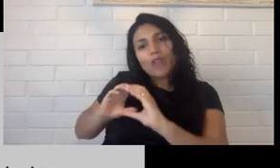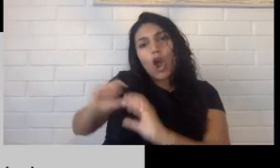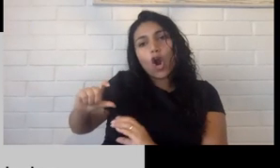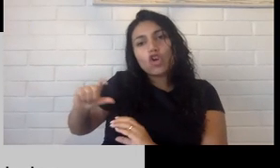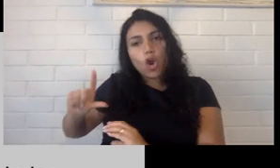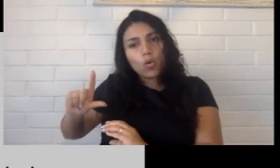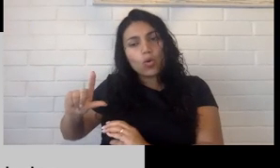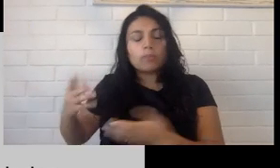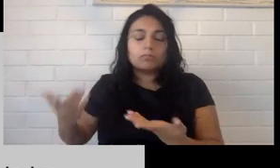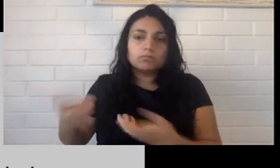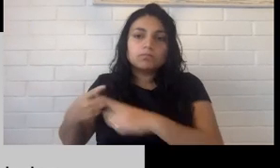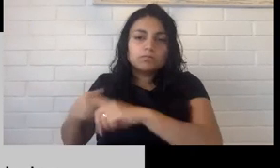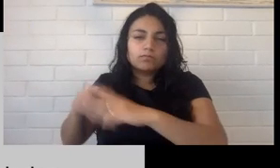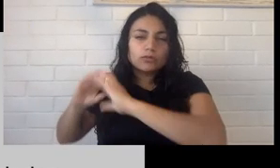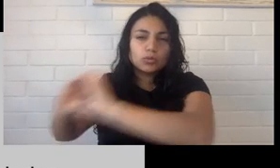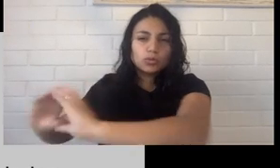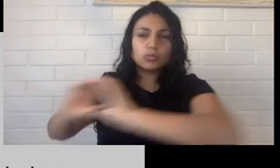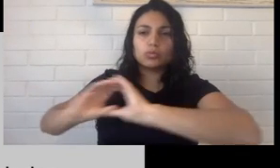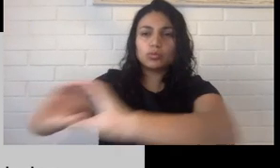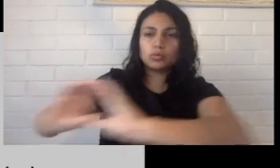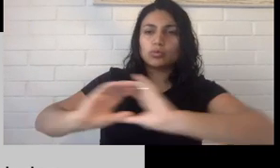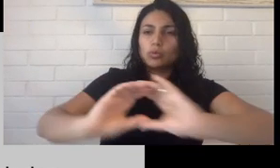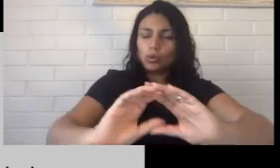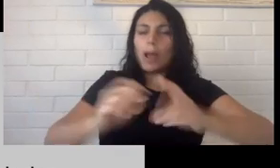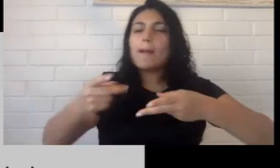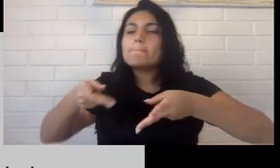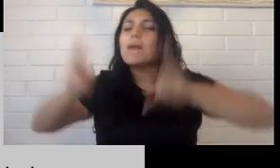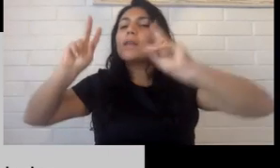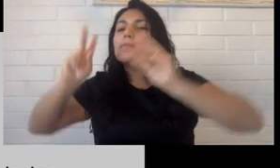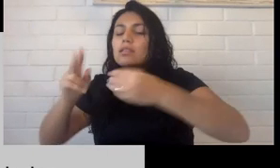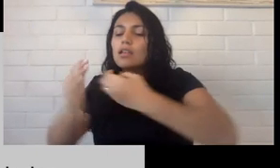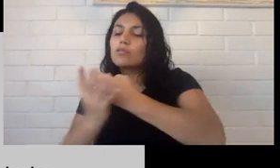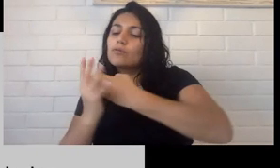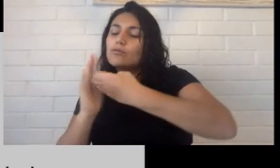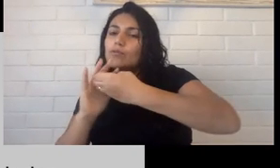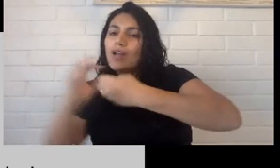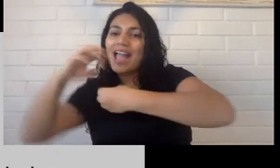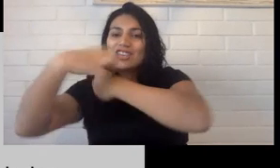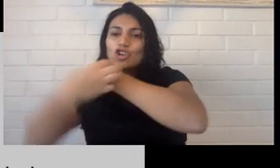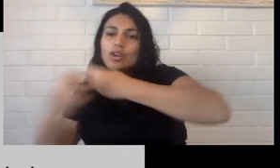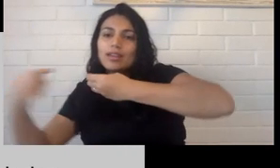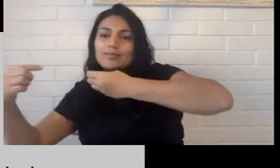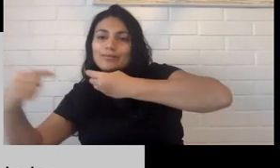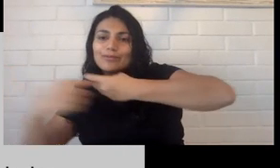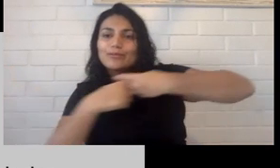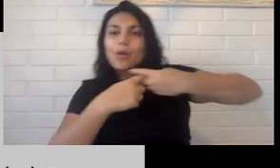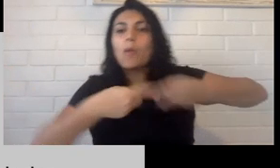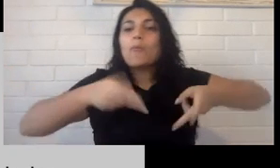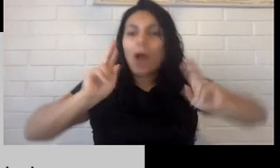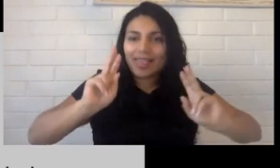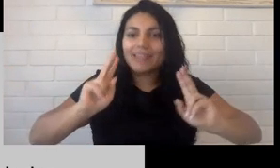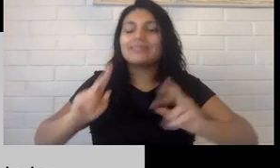y estos canales permiten la permeabilidad de estos iones. Y entonces